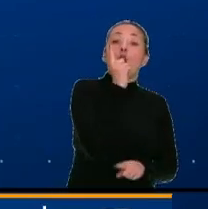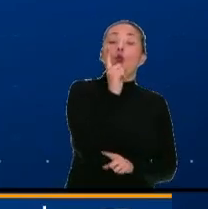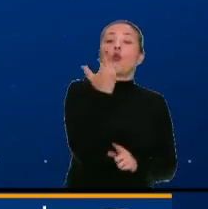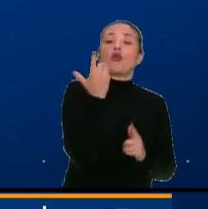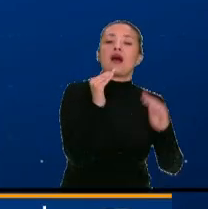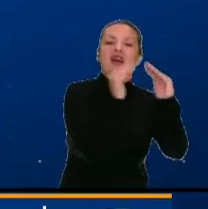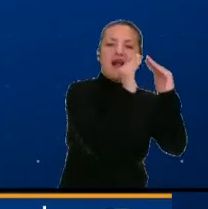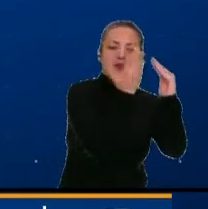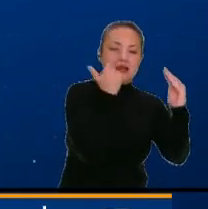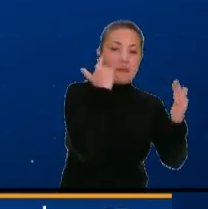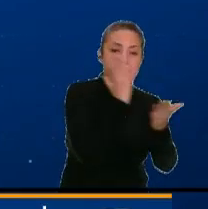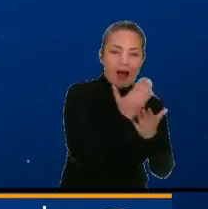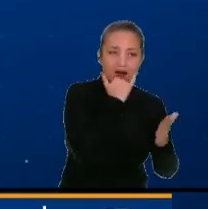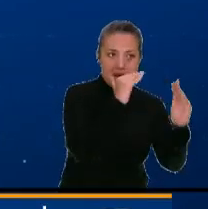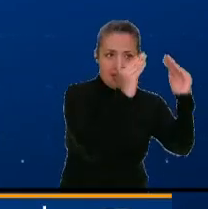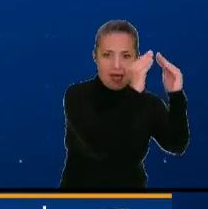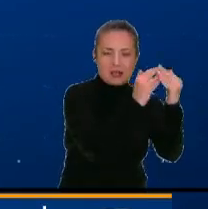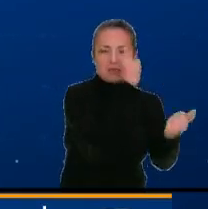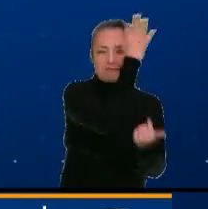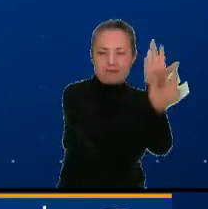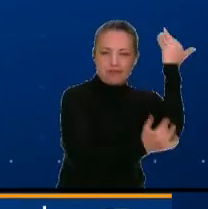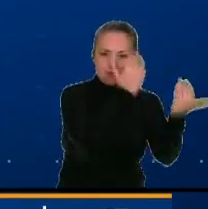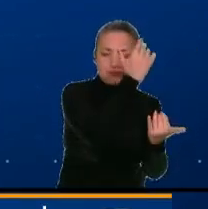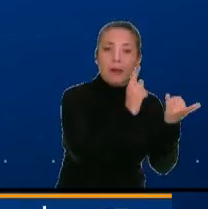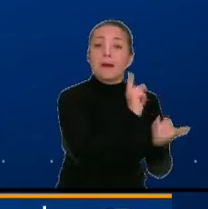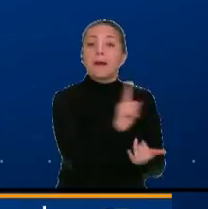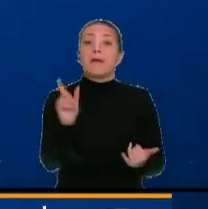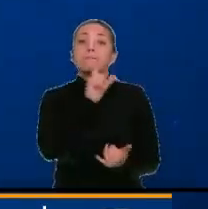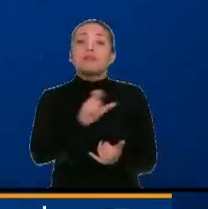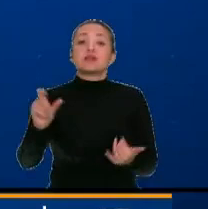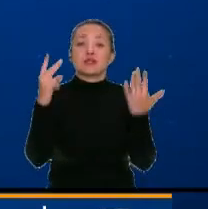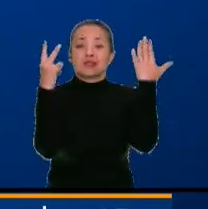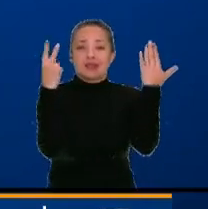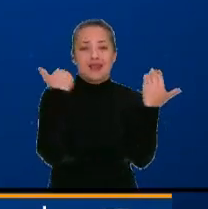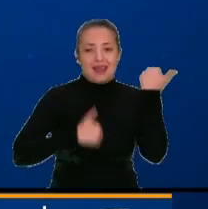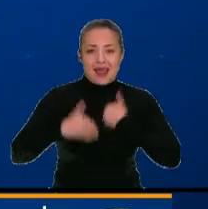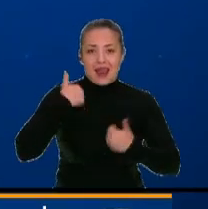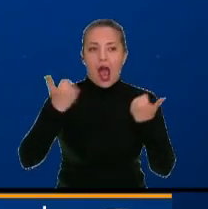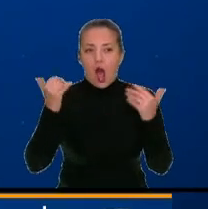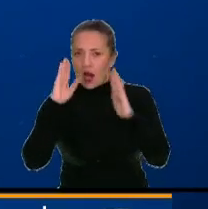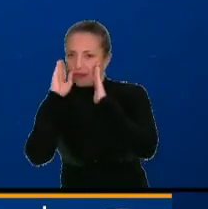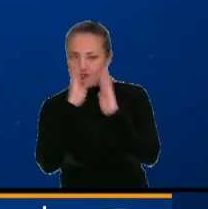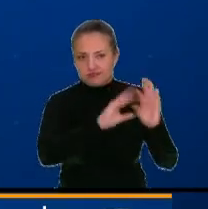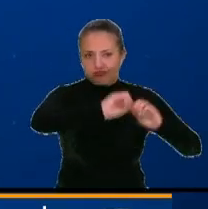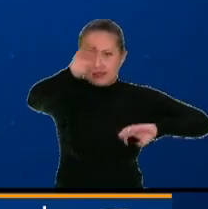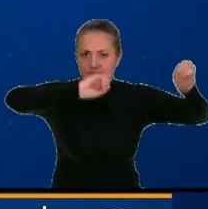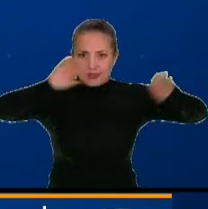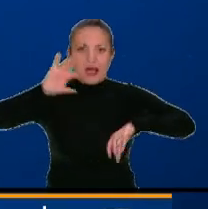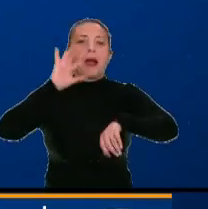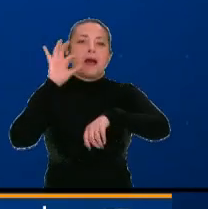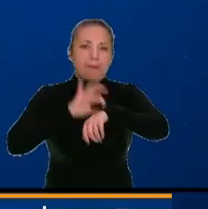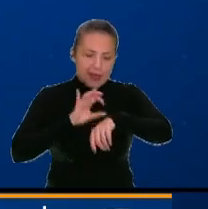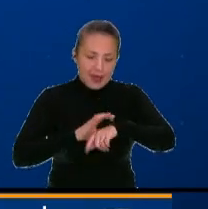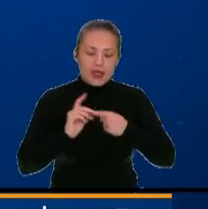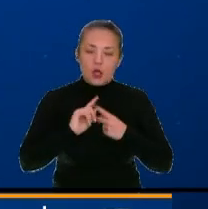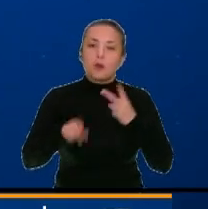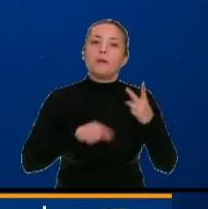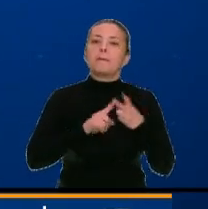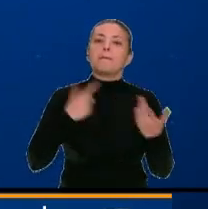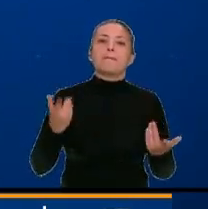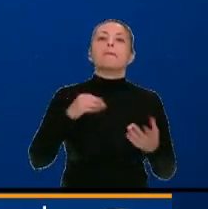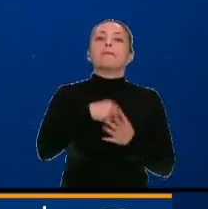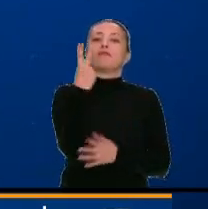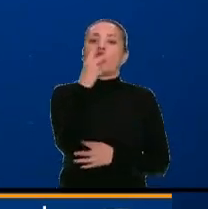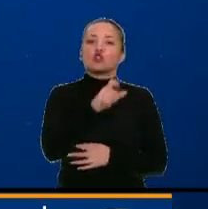vivienda incendiada, por lo menos 7 personas heridas que están siendo atendidas en diferentes centros asistenciales, 2